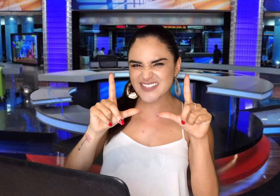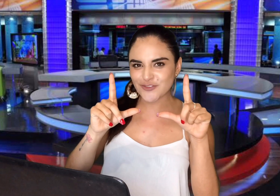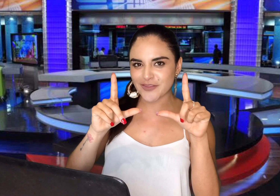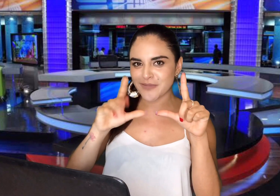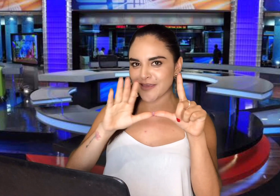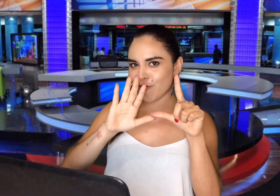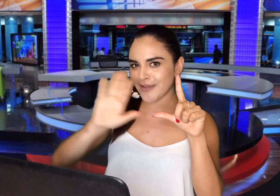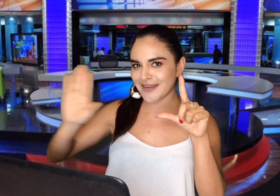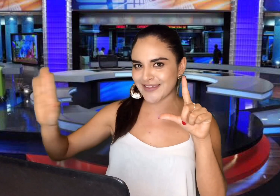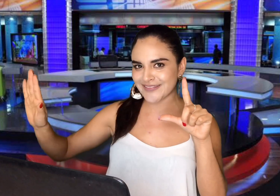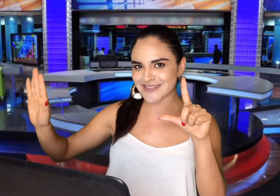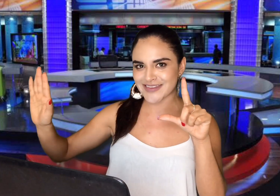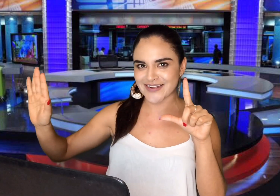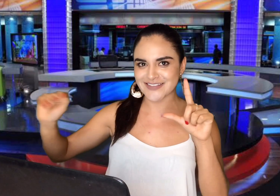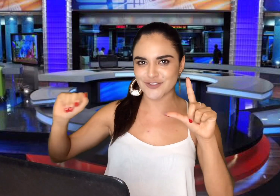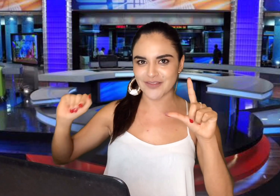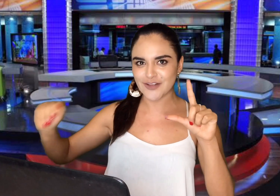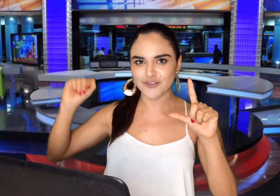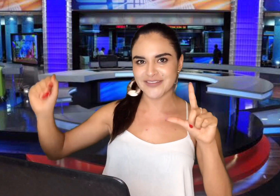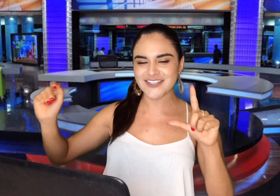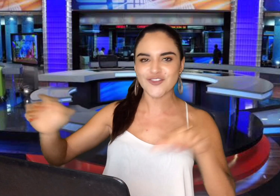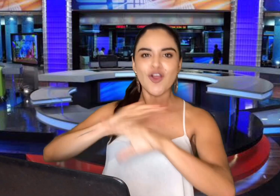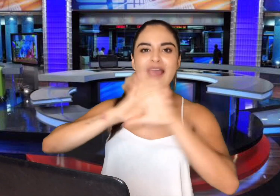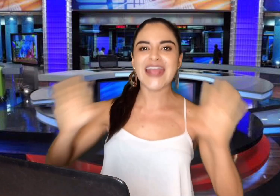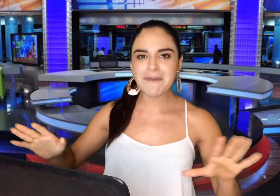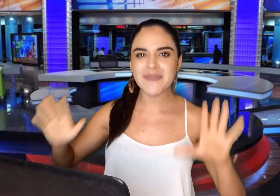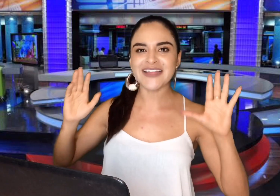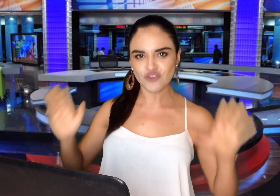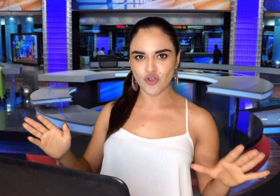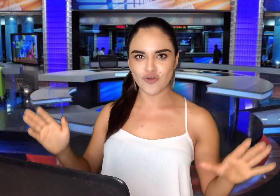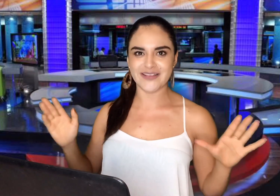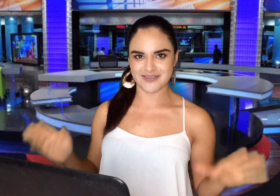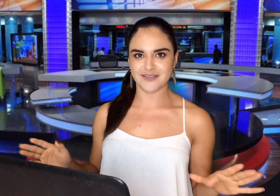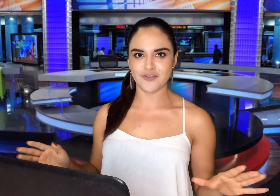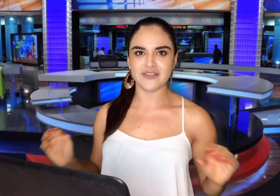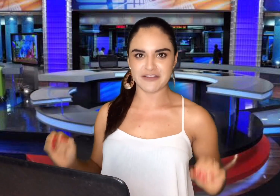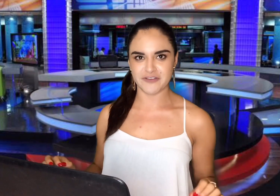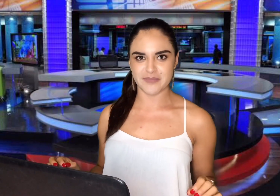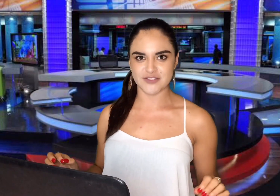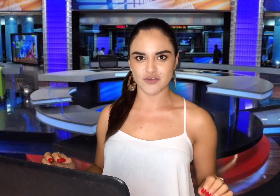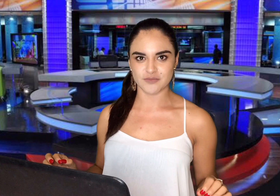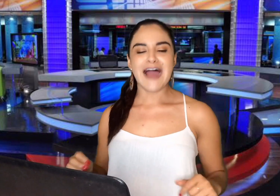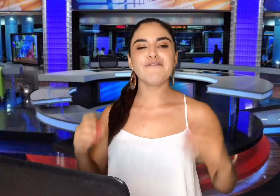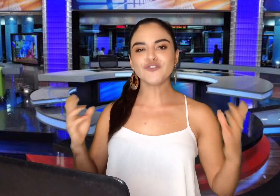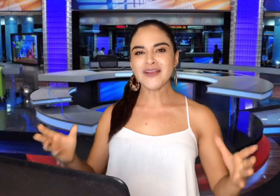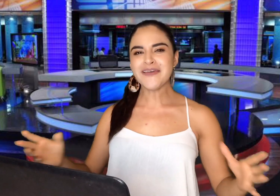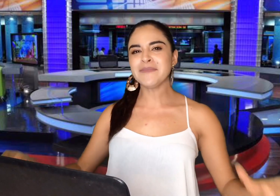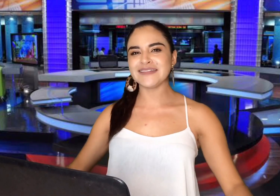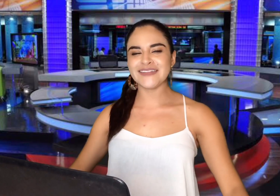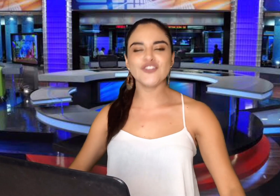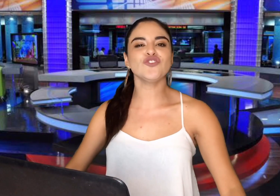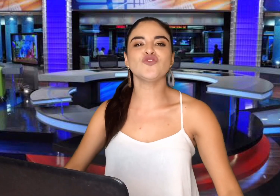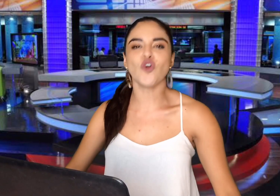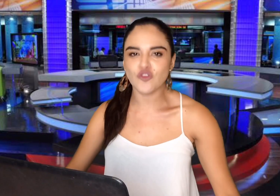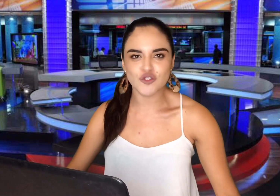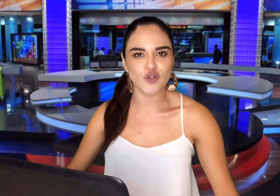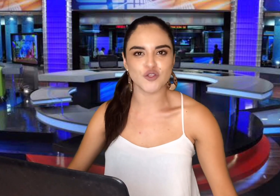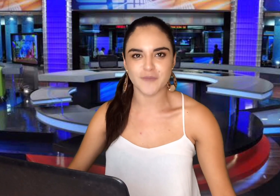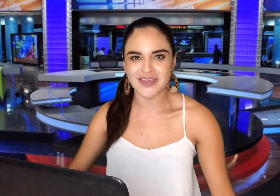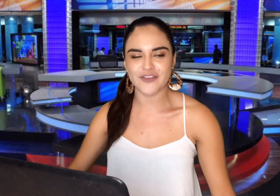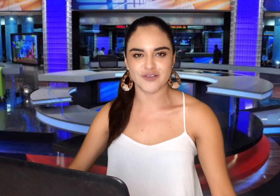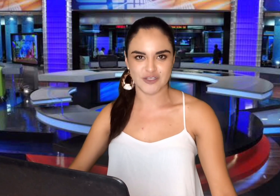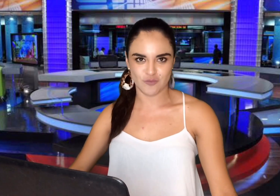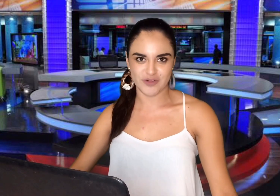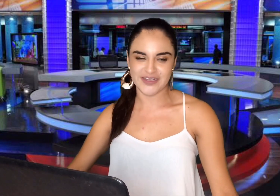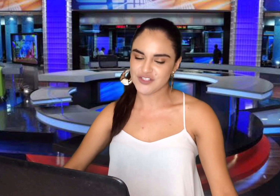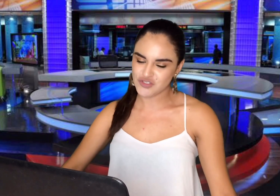pedacito de vídeo y le quitas el resto del contexto cambia todo el sentido de la afirmación afortunadamente no todos los